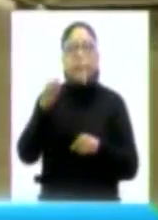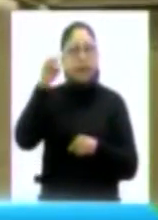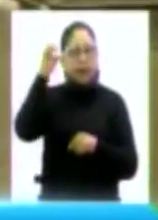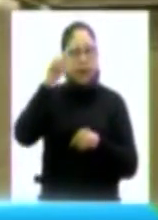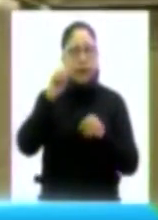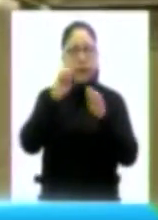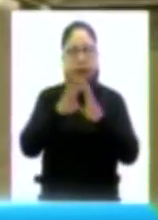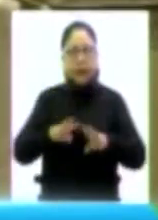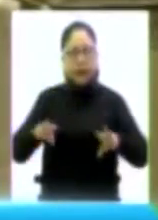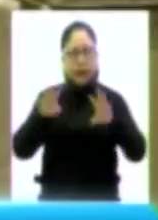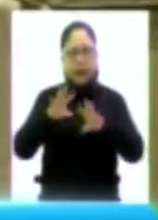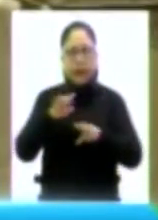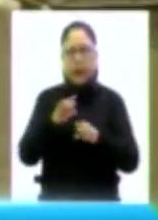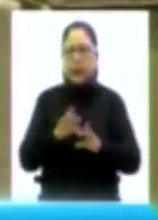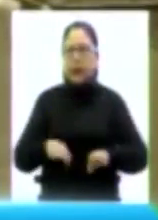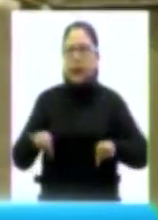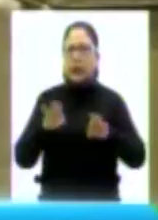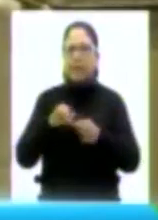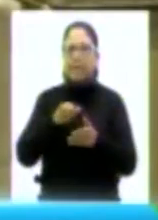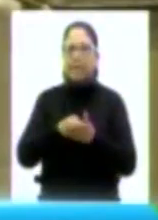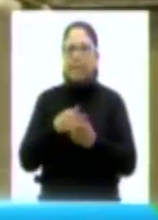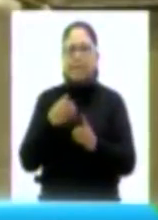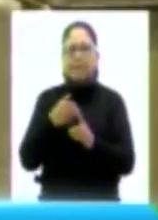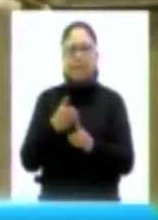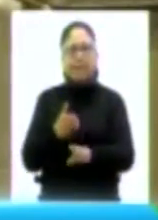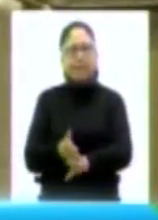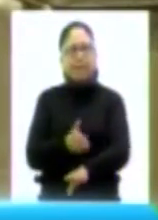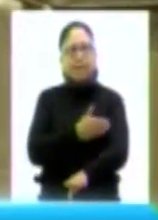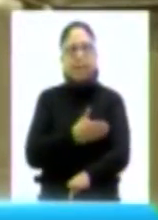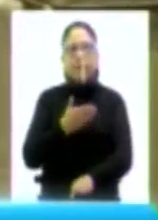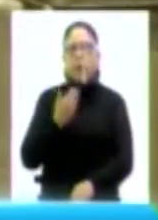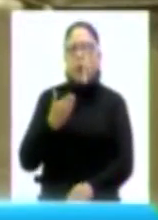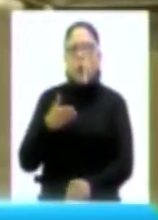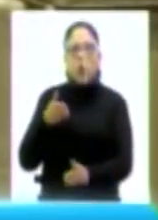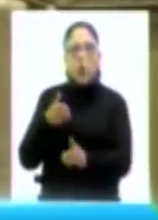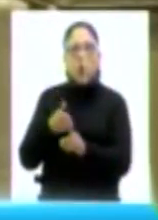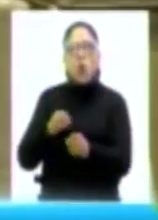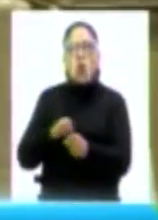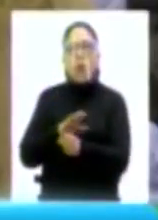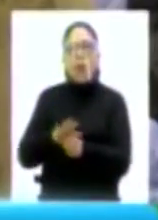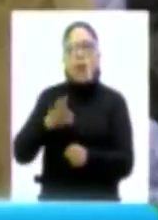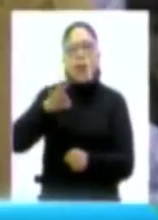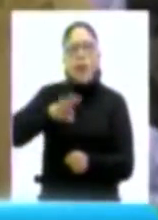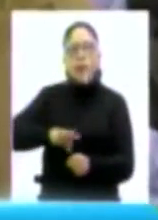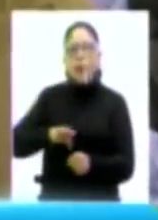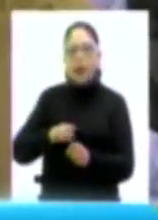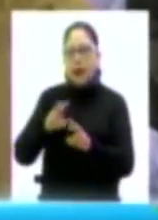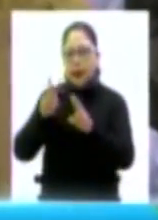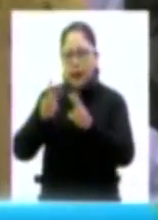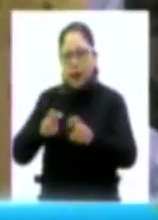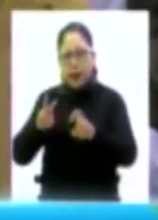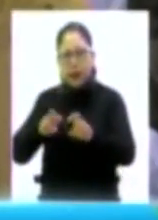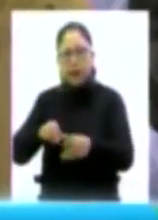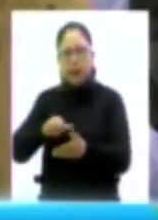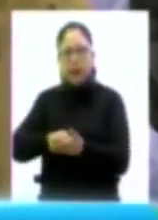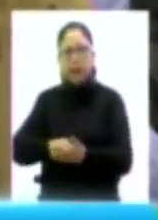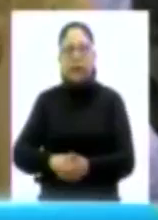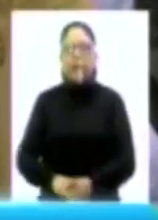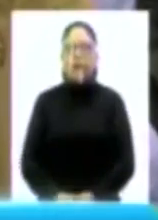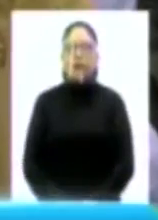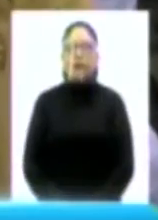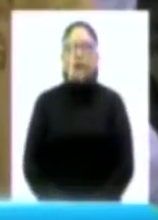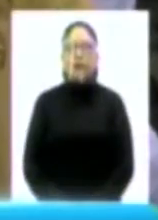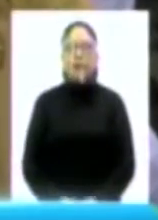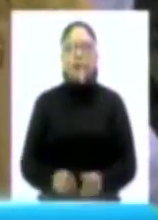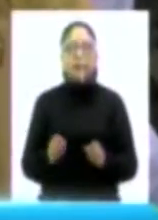Bolivia, una de las prioridades es la detección temprana para la atención oportuna de los casos positivos por COVID-19. Dentro del